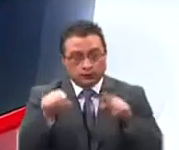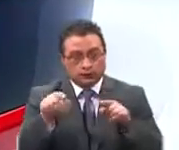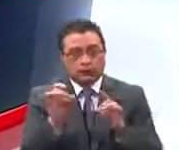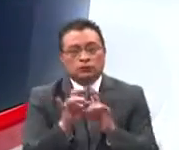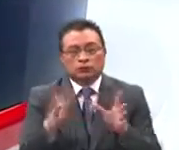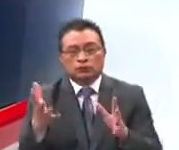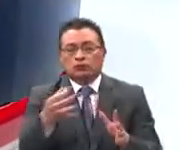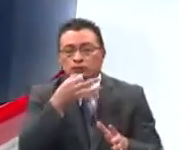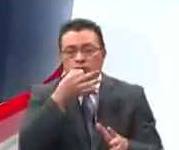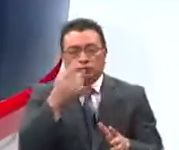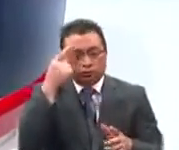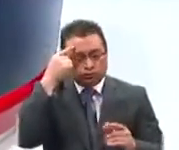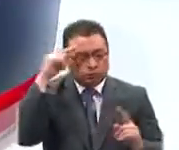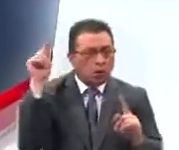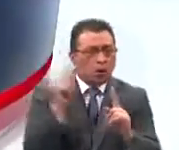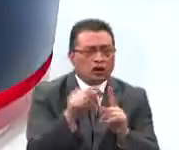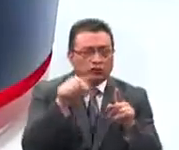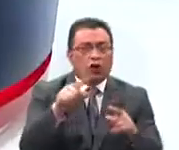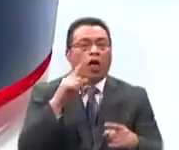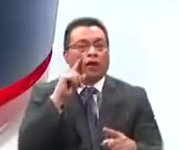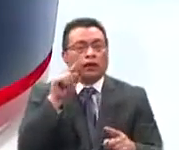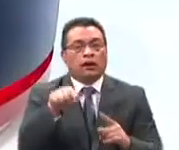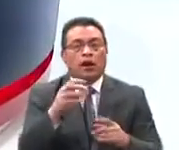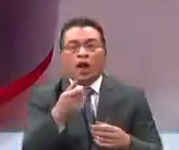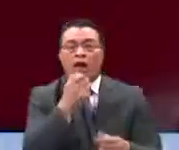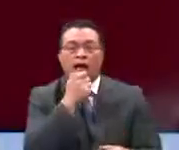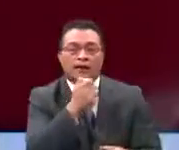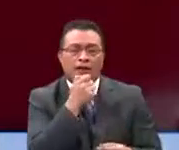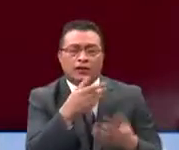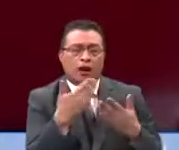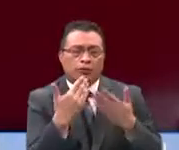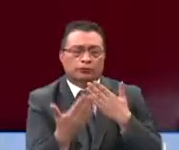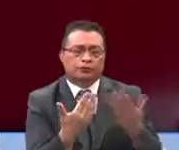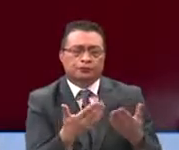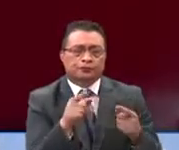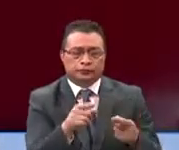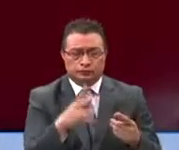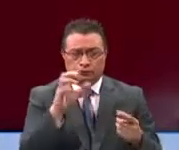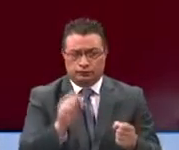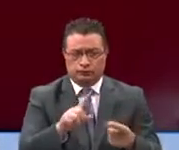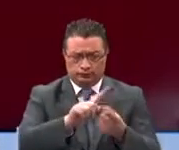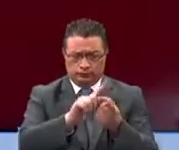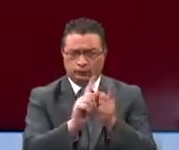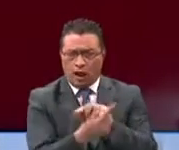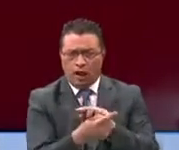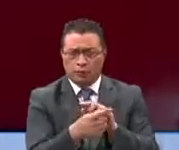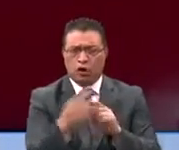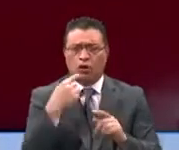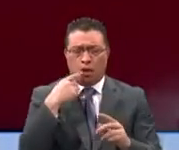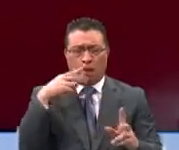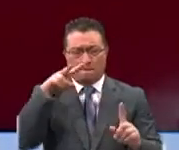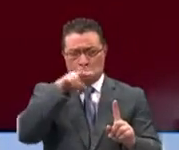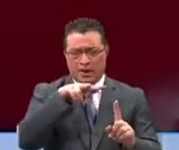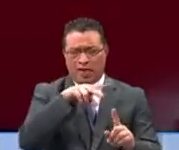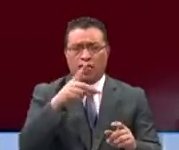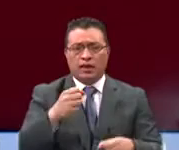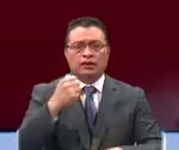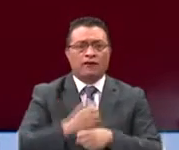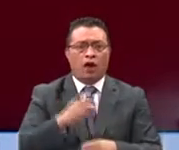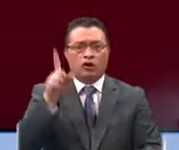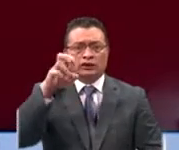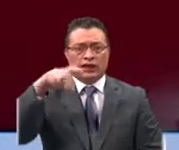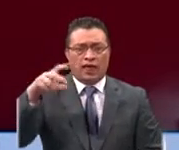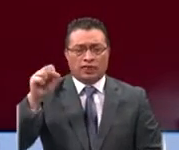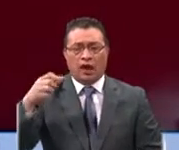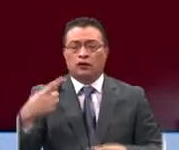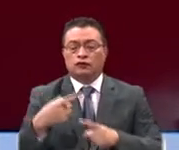respecto a las líneas que se plantean a partir de esta entrevista, me gustaría saber si hay un giro, hay un cambio de foco respecto al trabajo del SENDA a